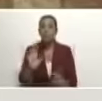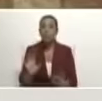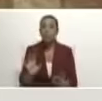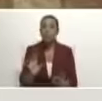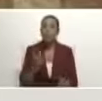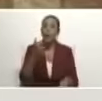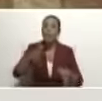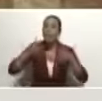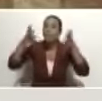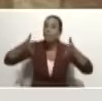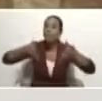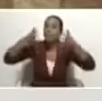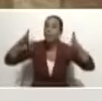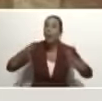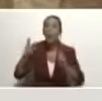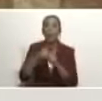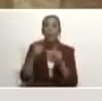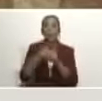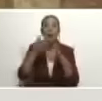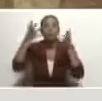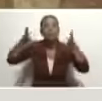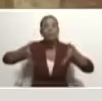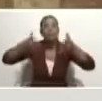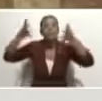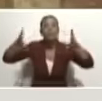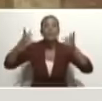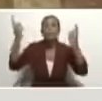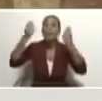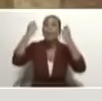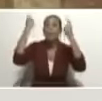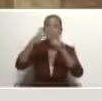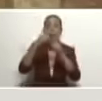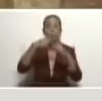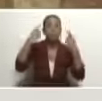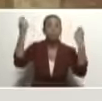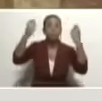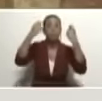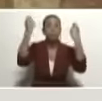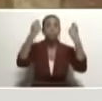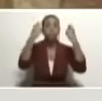y pregonando, con la palabra pregonando, con la palabra pregonando.